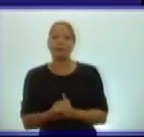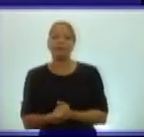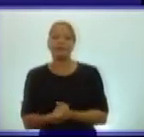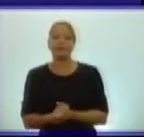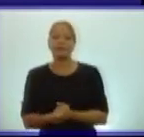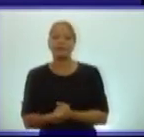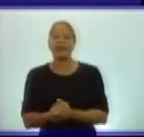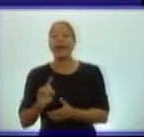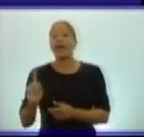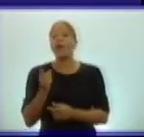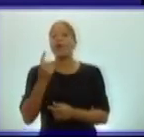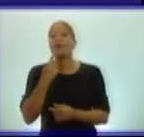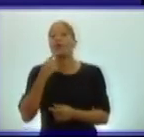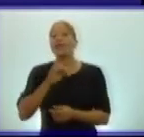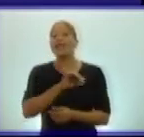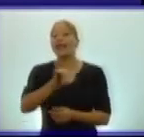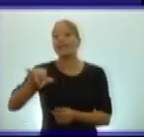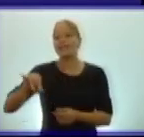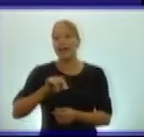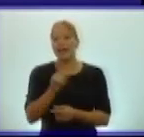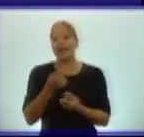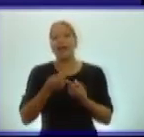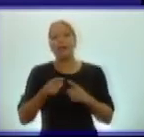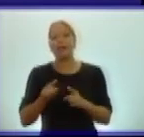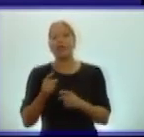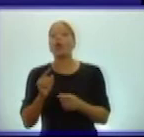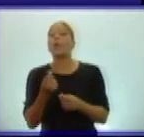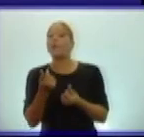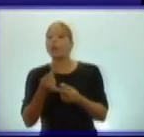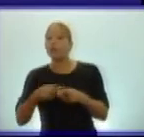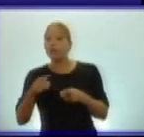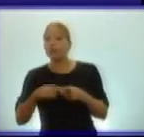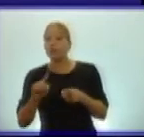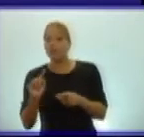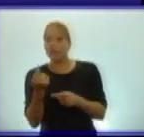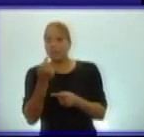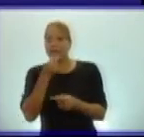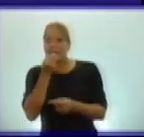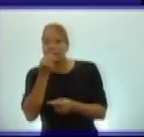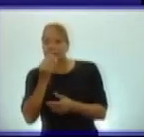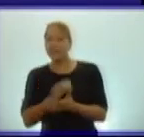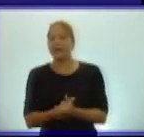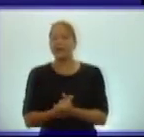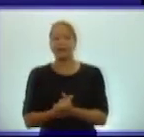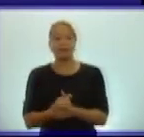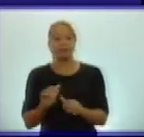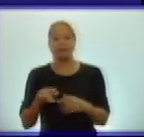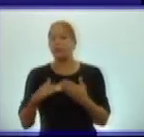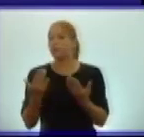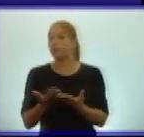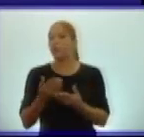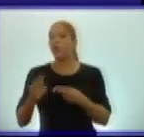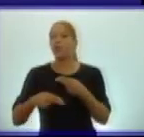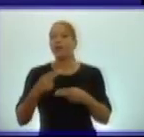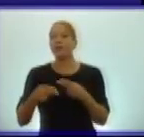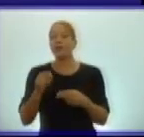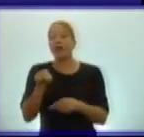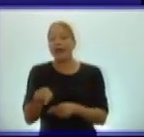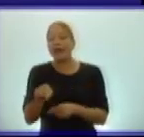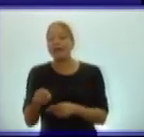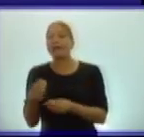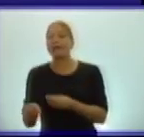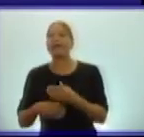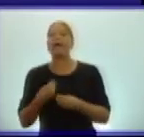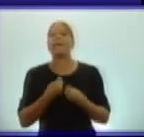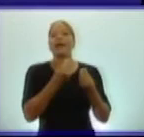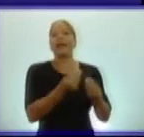se comercializaba era la sal. Por tanto, los productos de primera necesidad, y que eso contribuiría además a desarrollar la sociedad, no se hacía